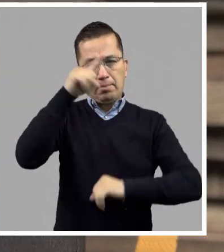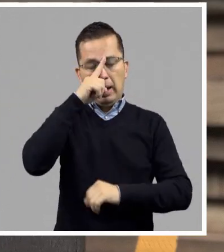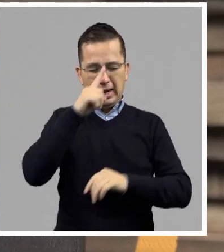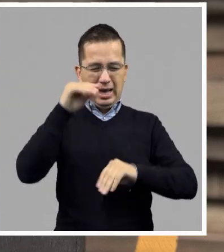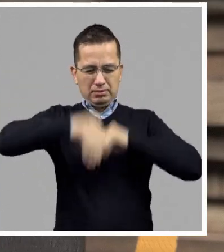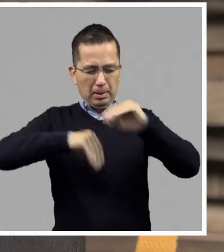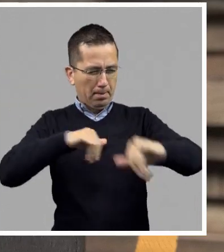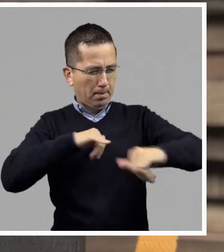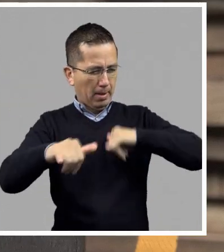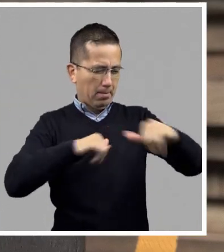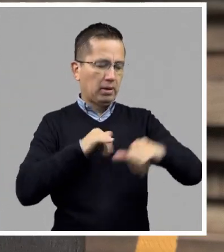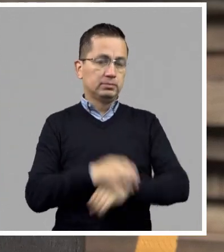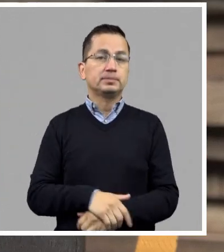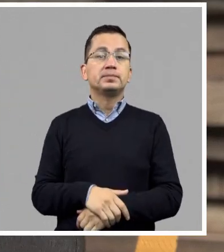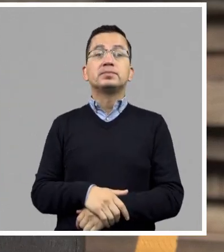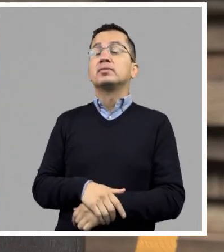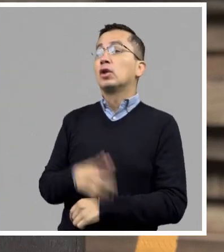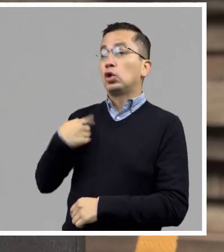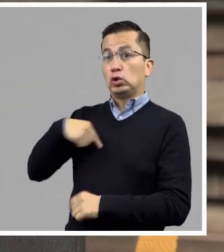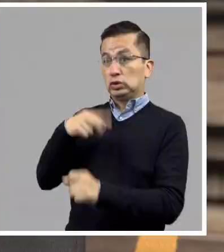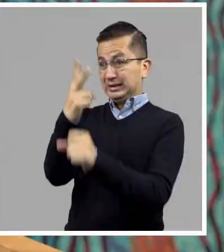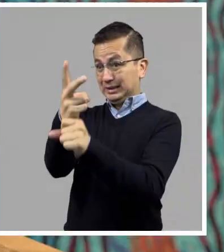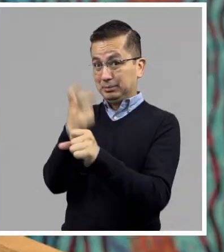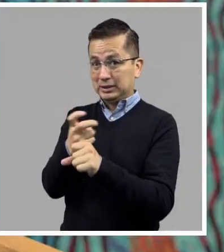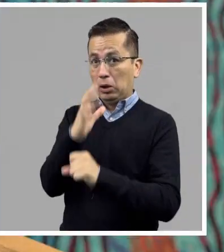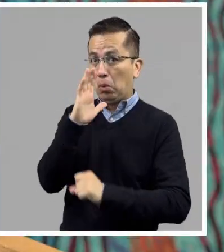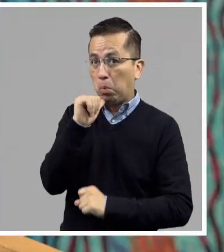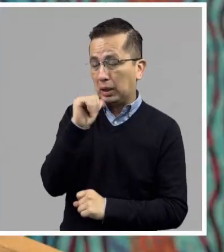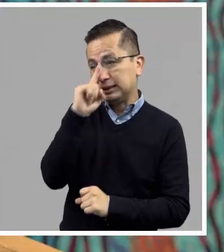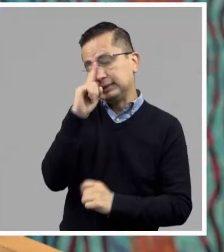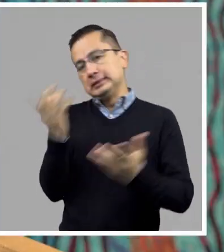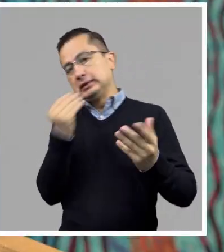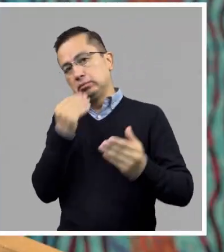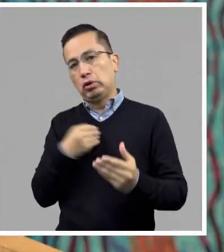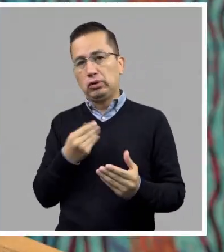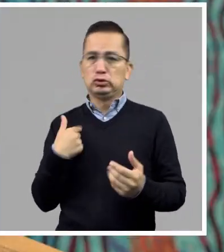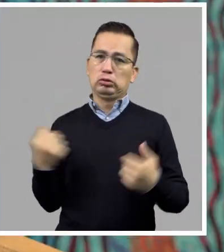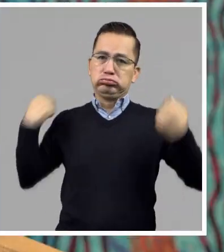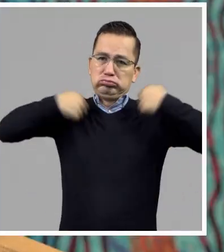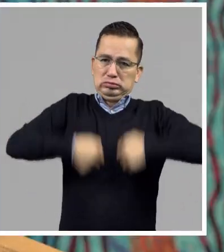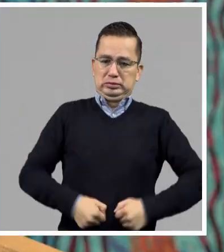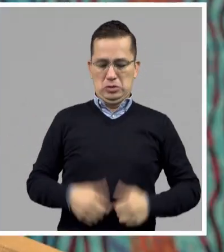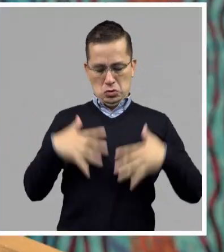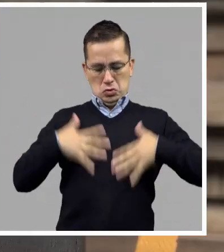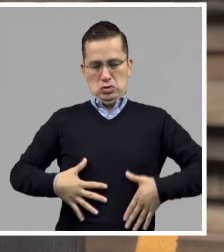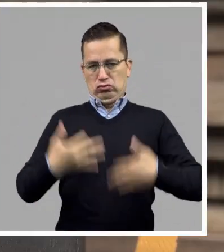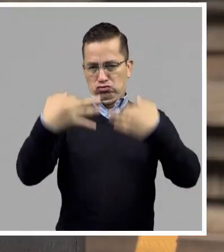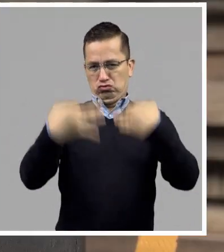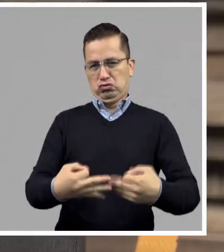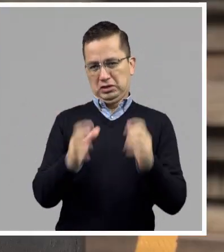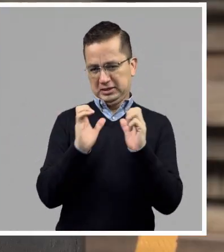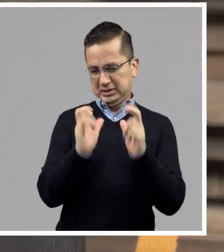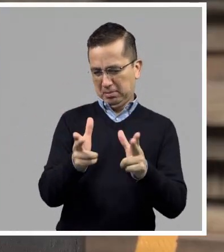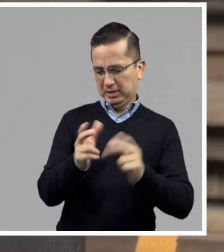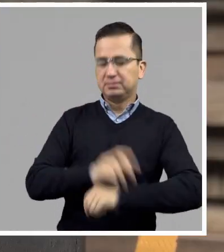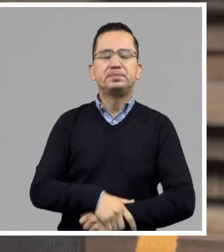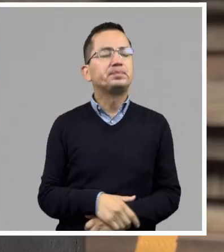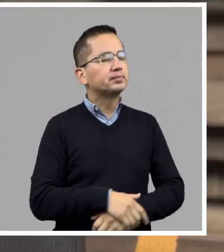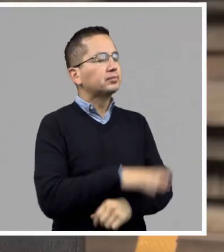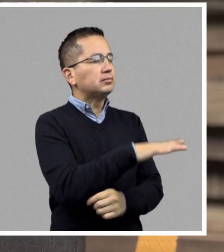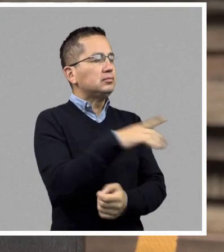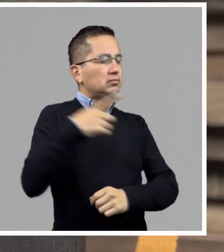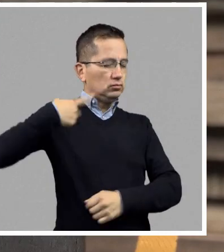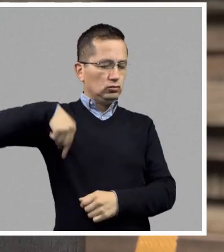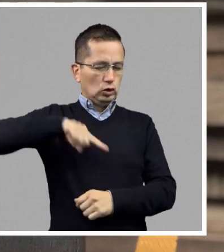en la cual hemos hecho como no pudimos invitarle al programa me puse mi camisa chaparrita para compensar Pues nosotros en esta colectiva